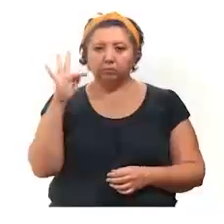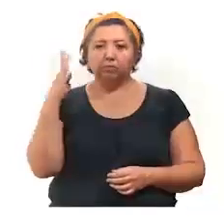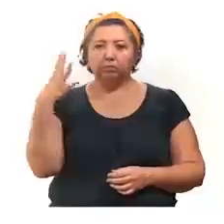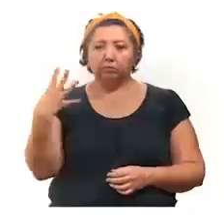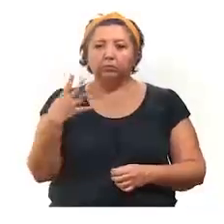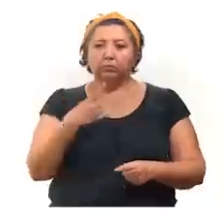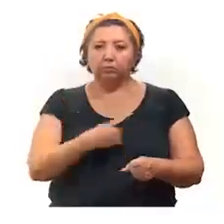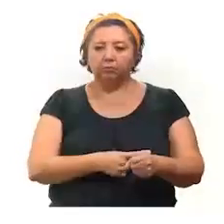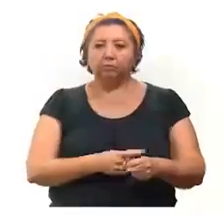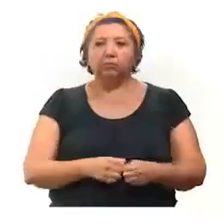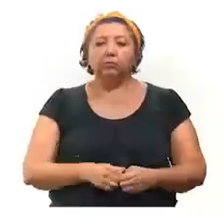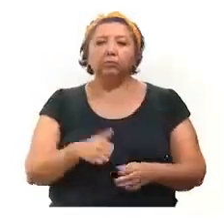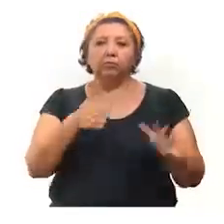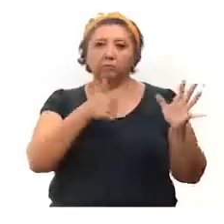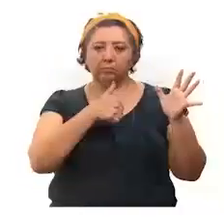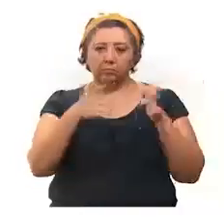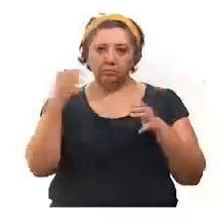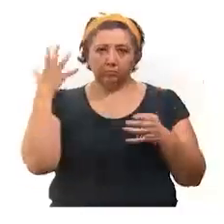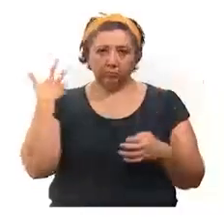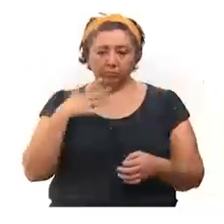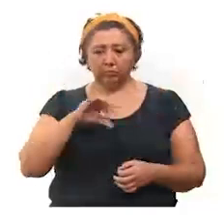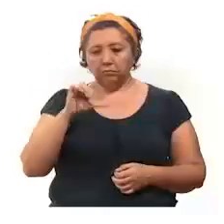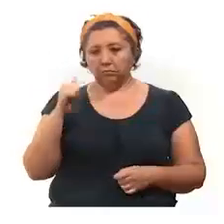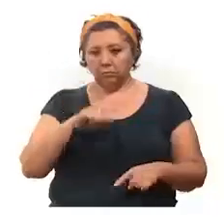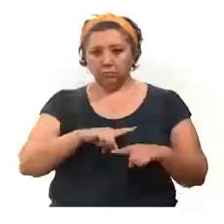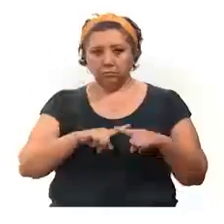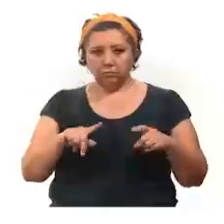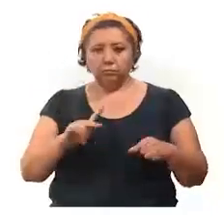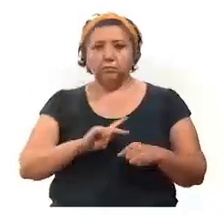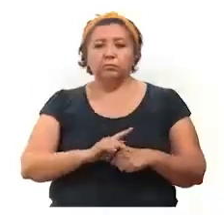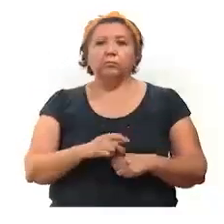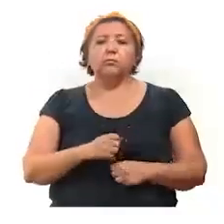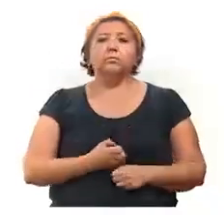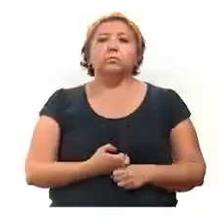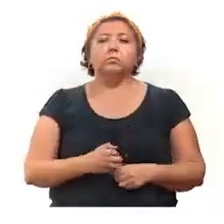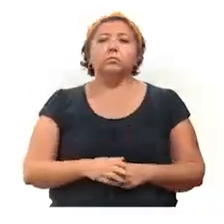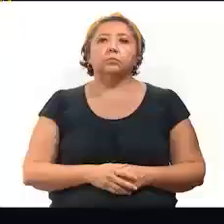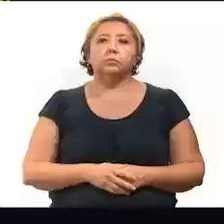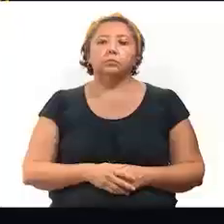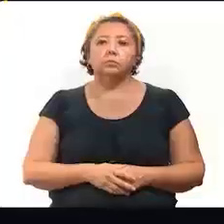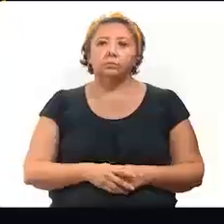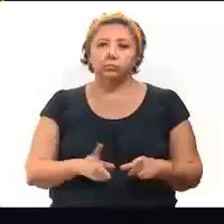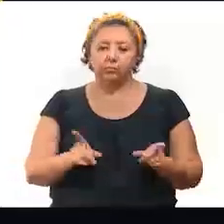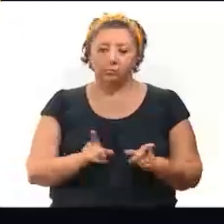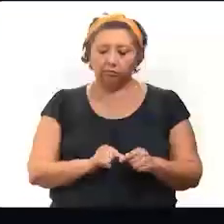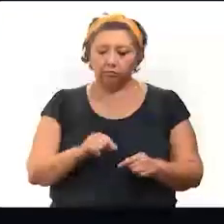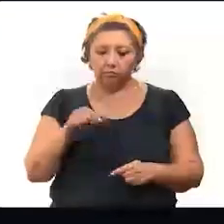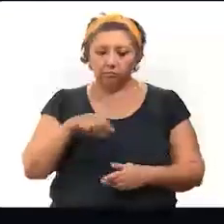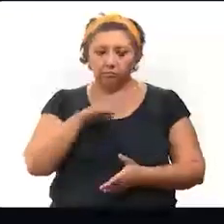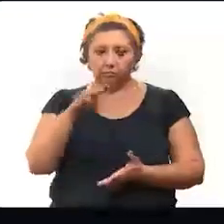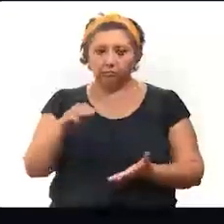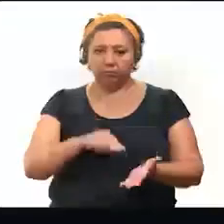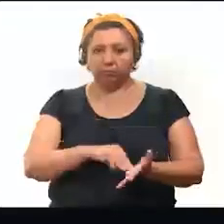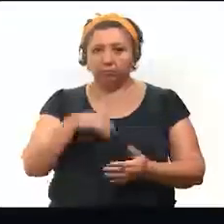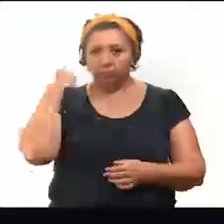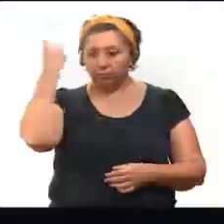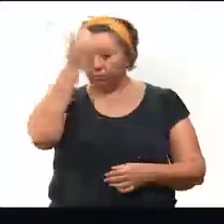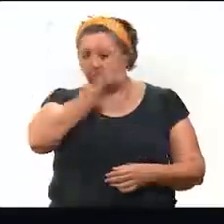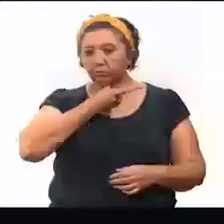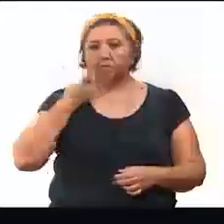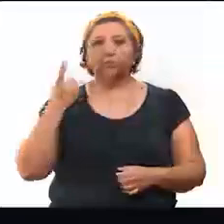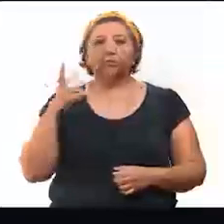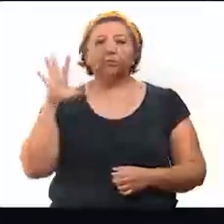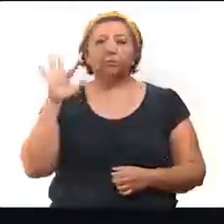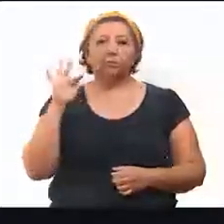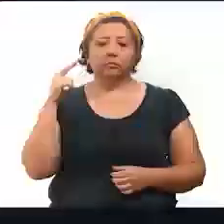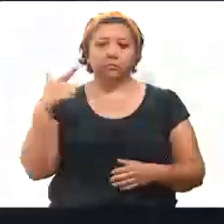77.544 casos positivos, 610 son de otro país y otro estado. Específicamente en Mérida se han